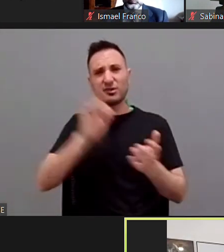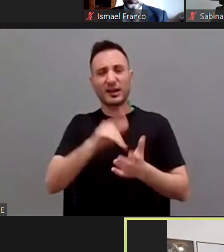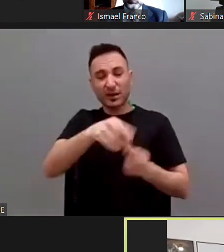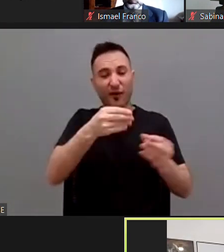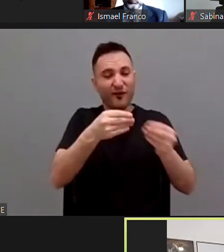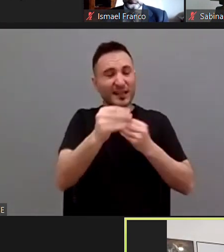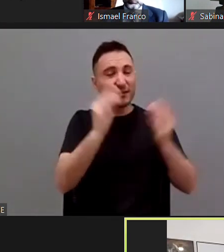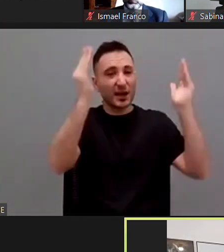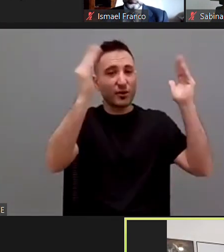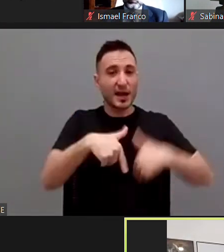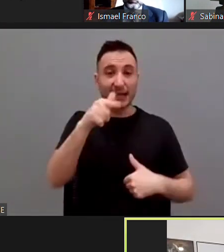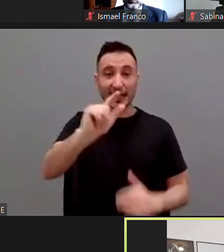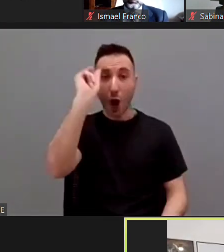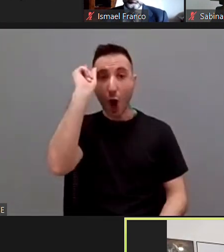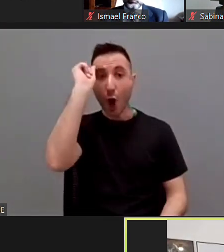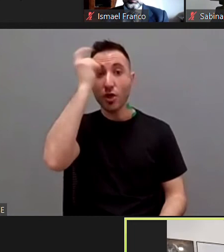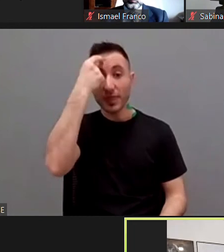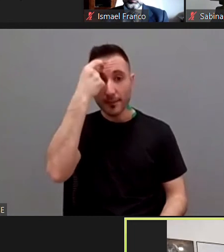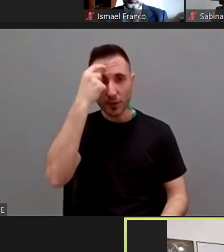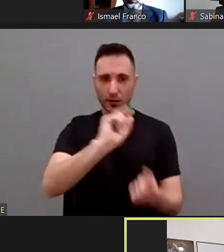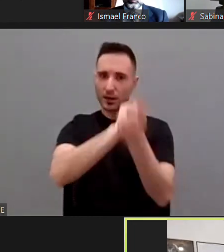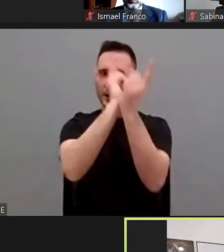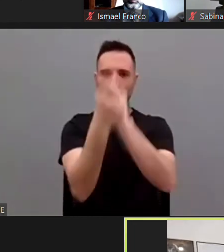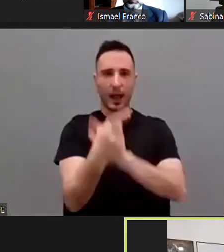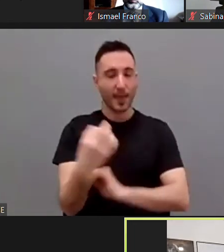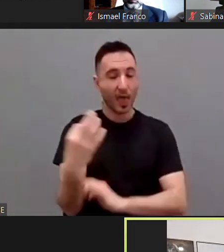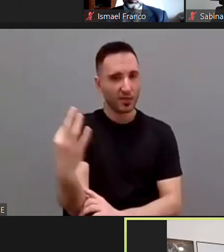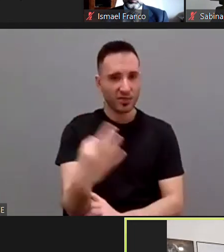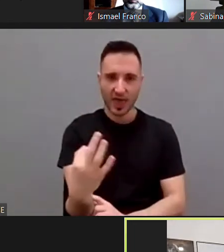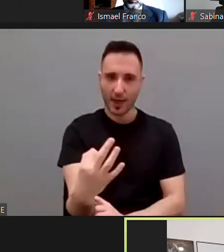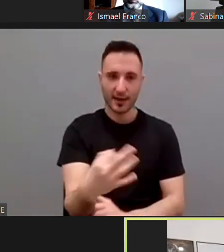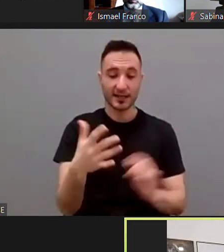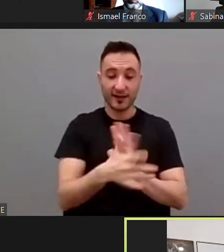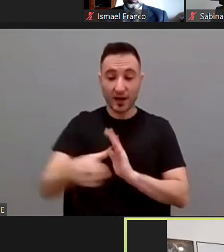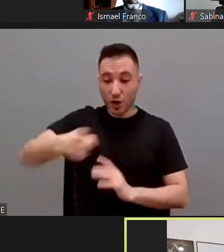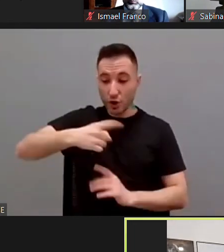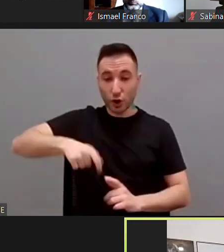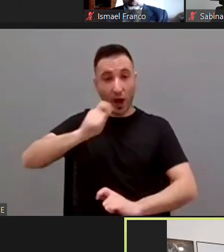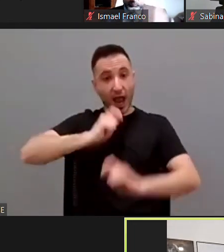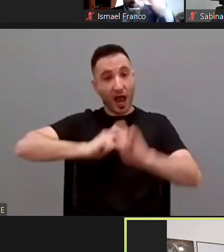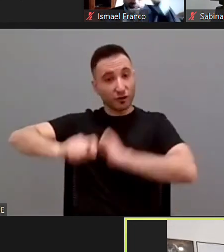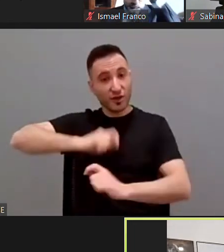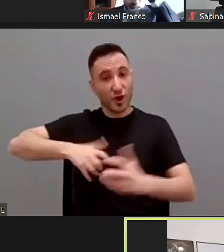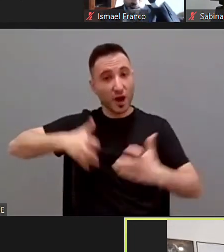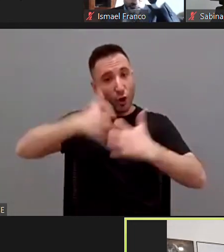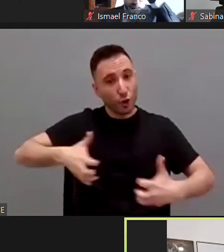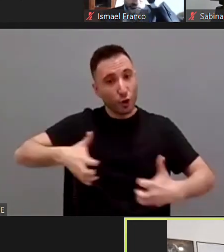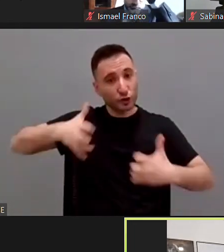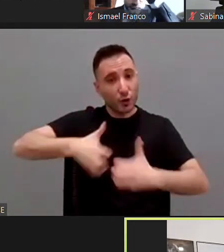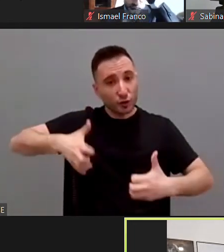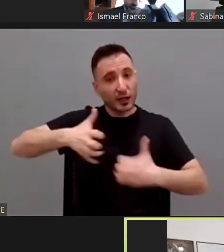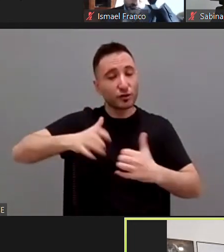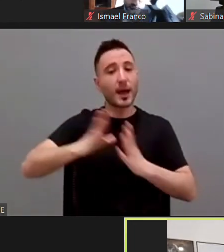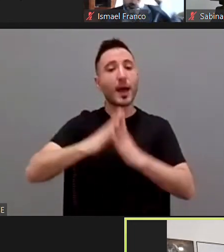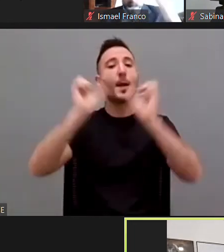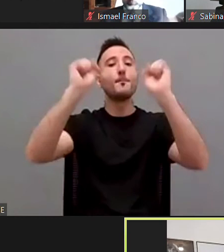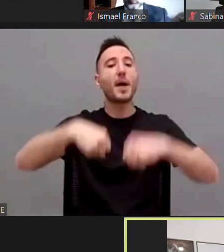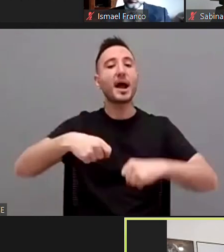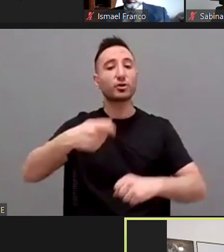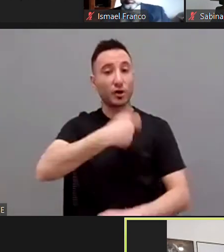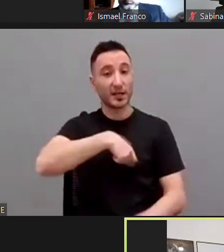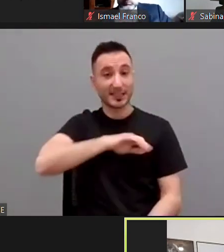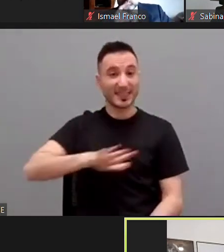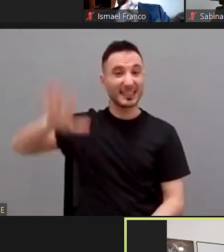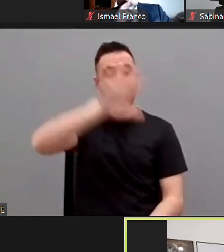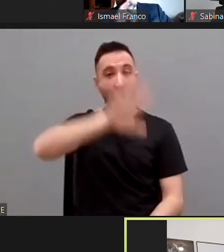el concepto y no por eso pensar que somos utópicos. Es que lo que luchamos desde las asociaciones es por un pacto de Estado, por la conciliación que incluya